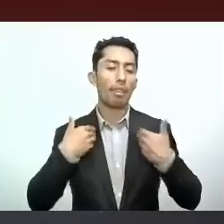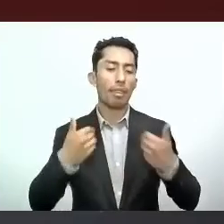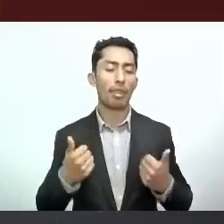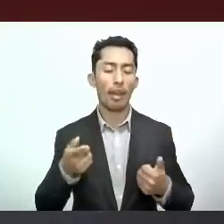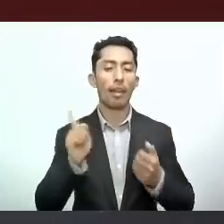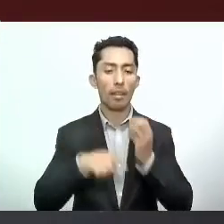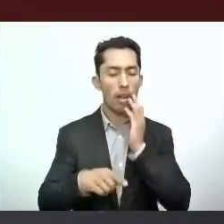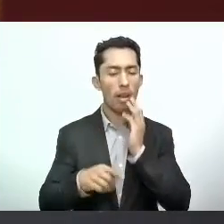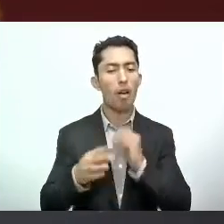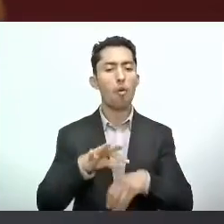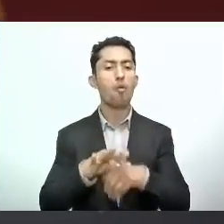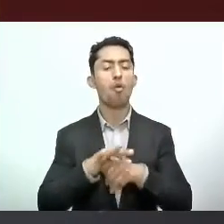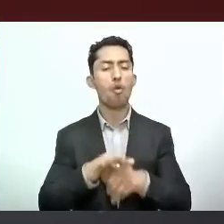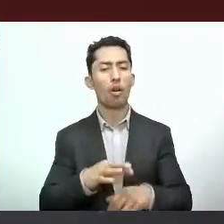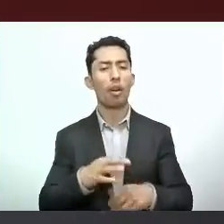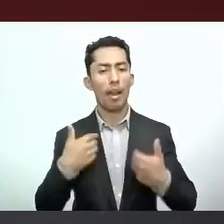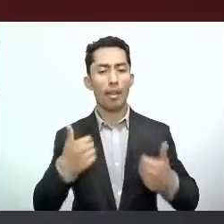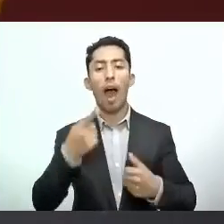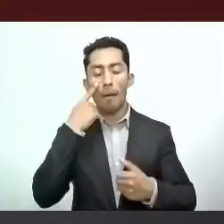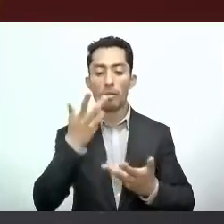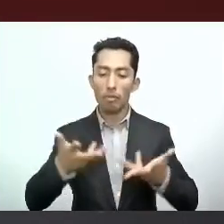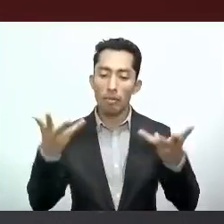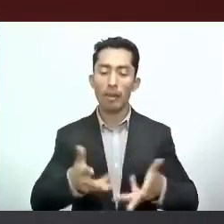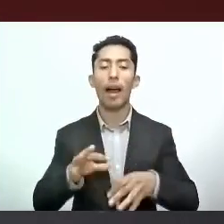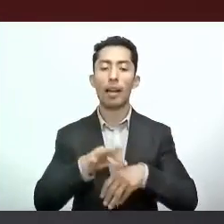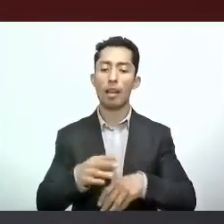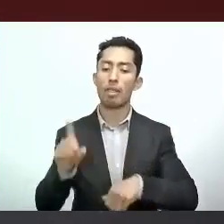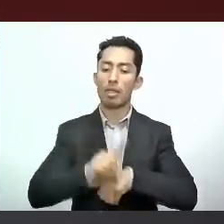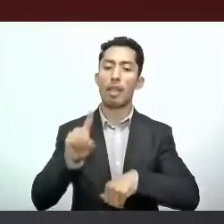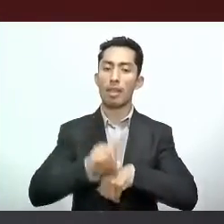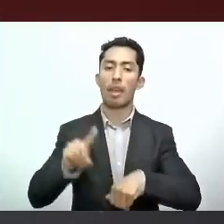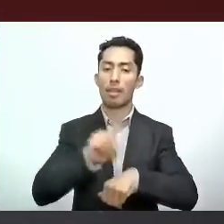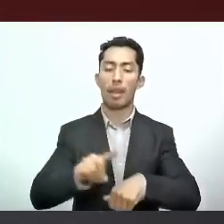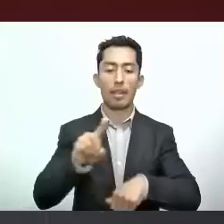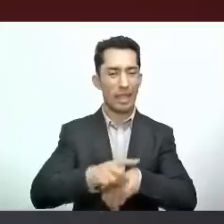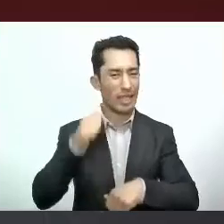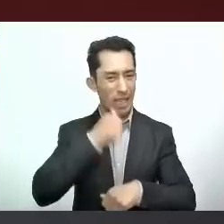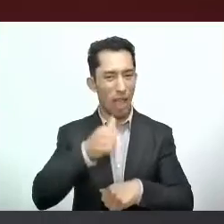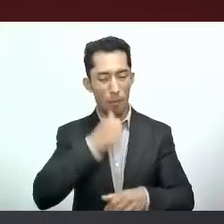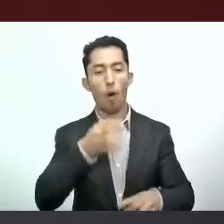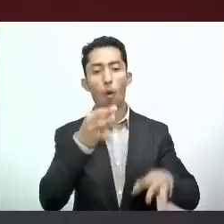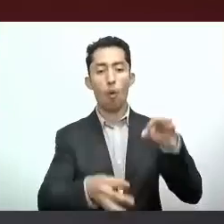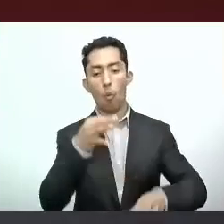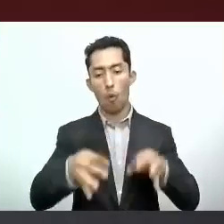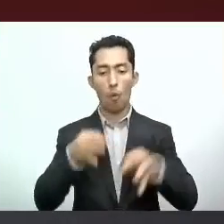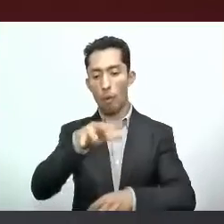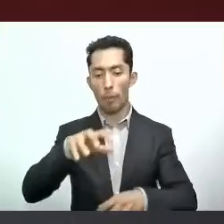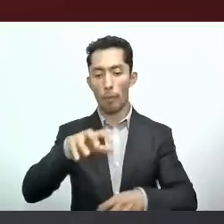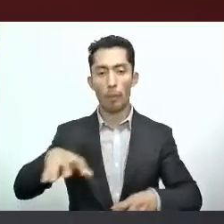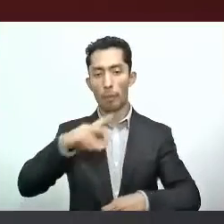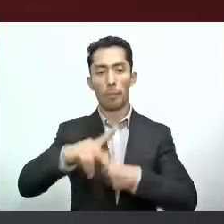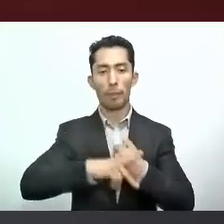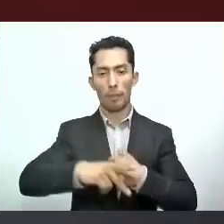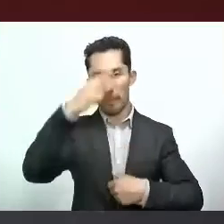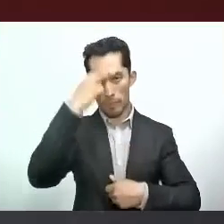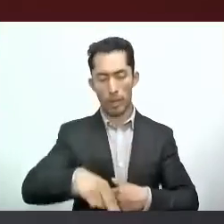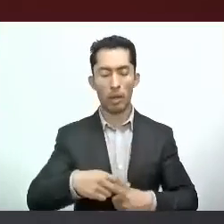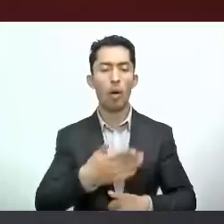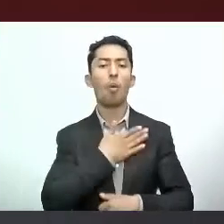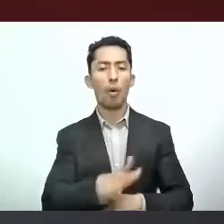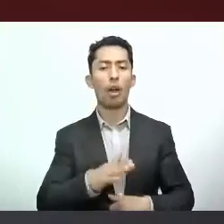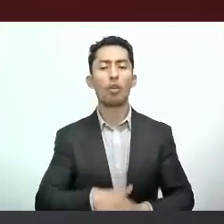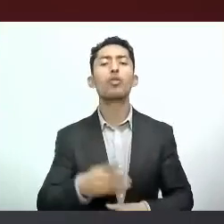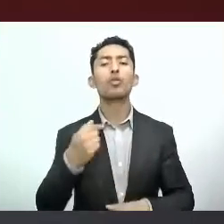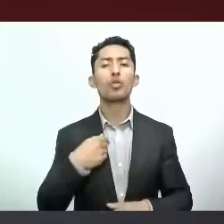vivirlo a través de la práctica del día a día de los poderes judiciales en México. Bueno, les voy a